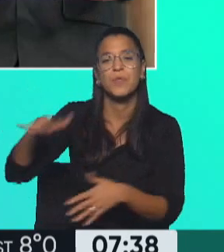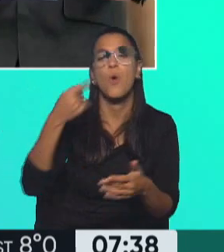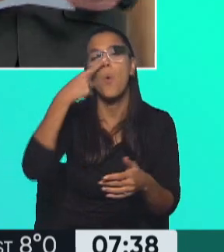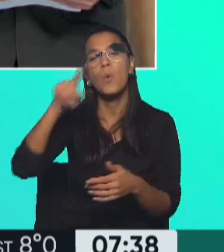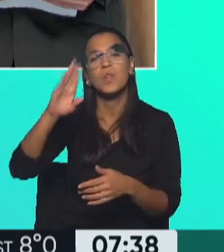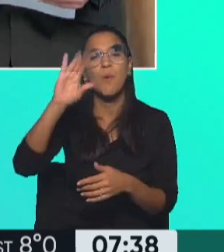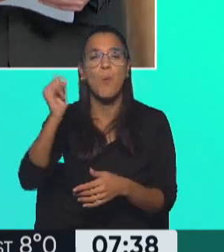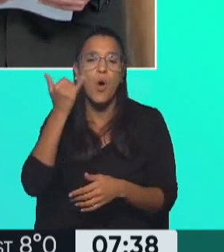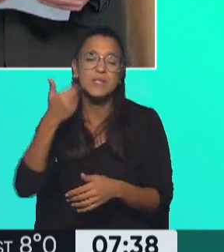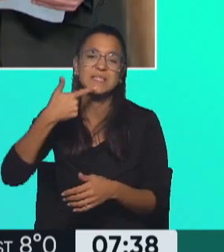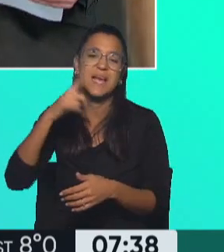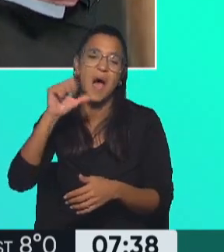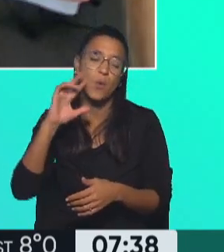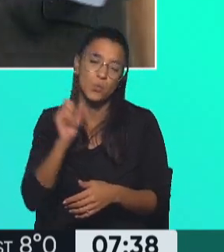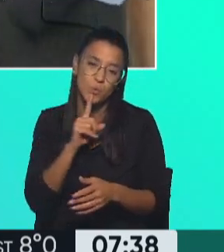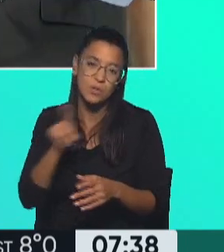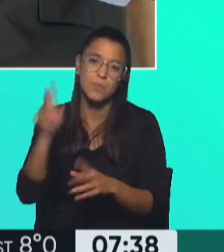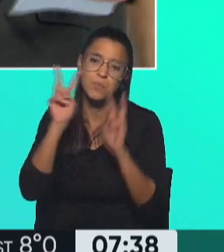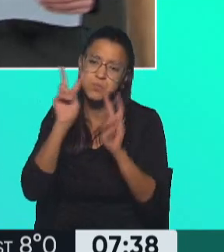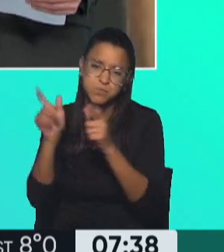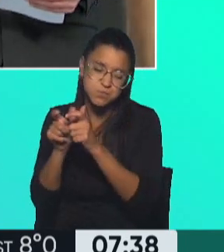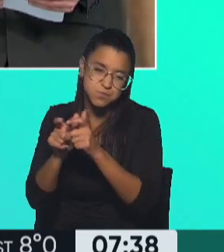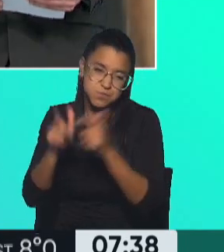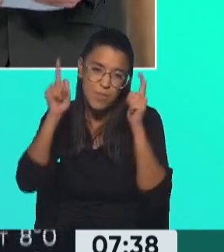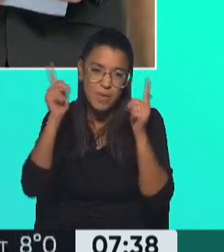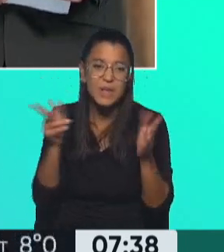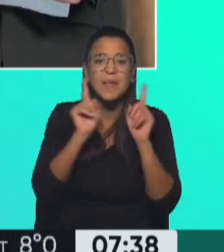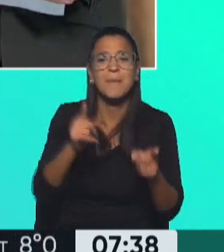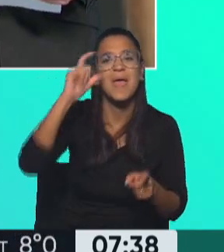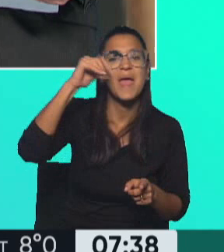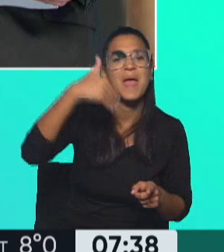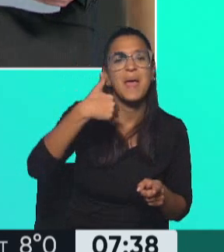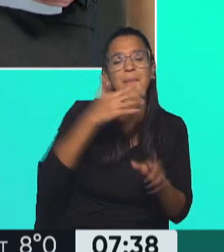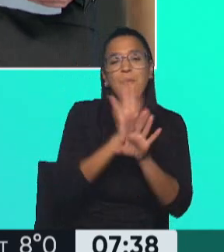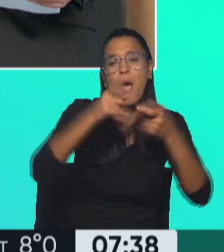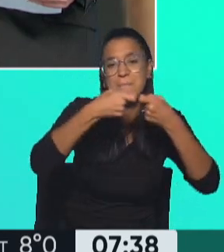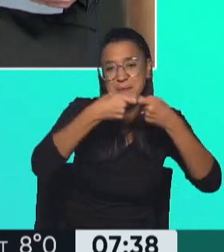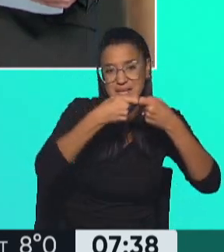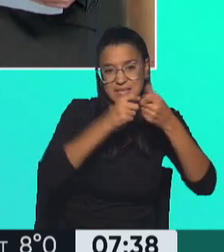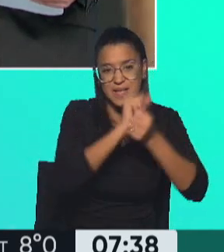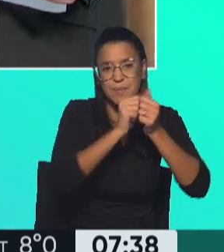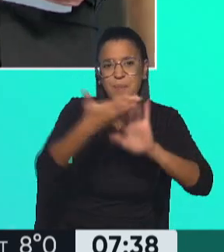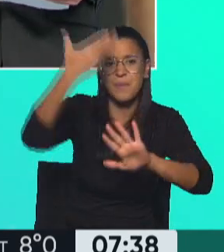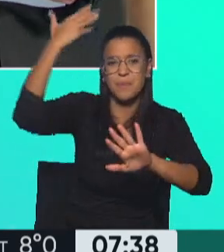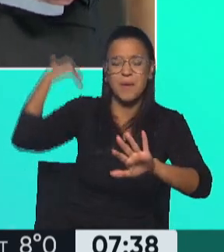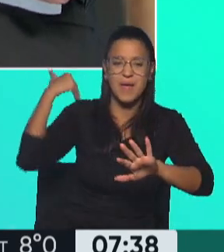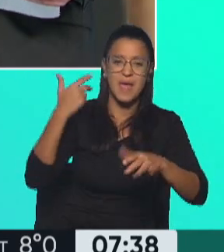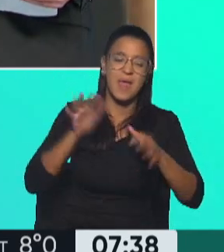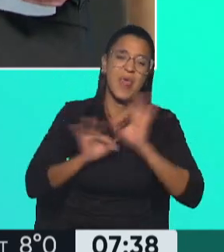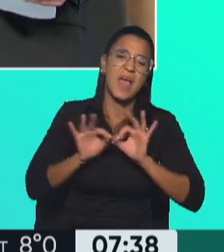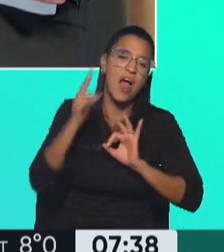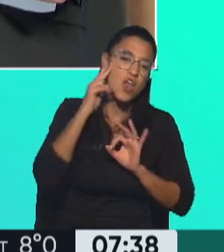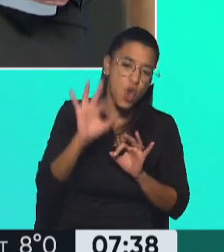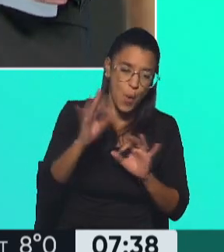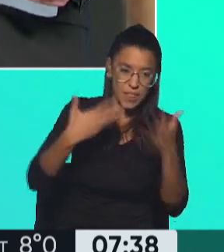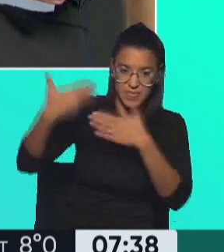película que también fue súper vista y súper entretenida, por cierto. Y empresario también, ¿no? Porque si mal no recuerdo, nos estamos remontando a la década del 90, decías